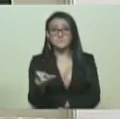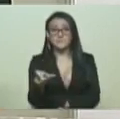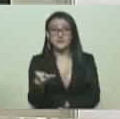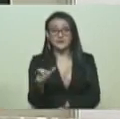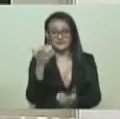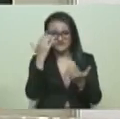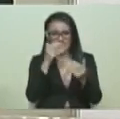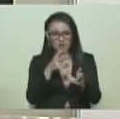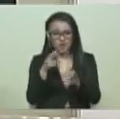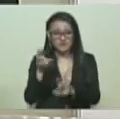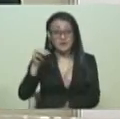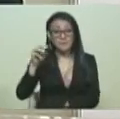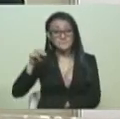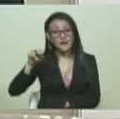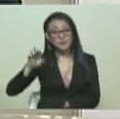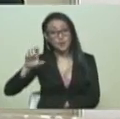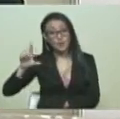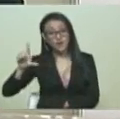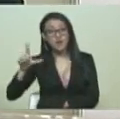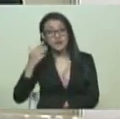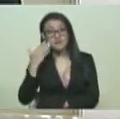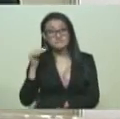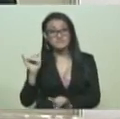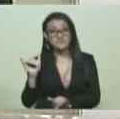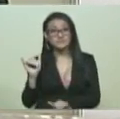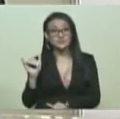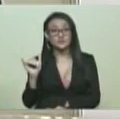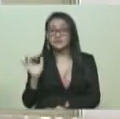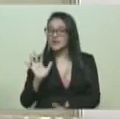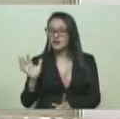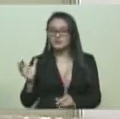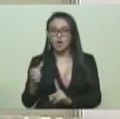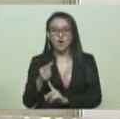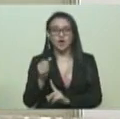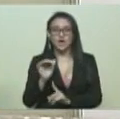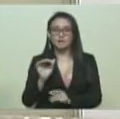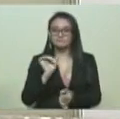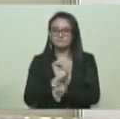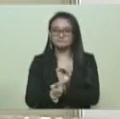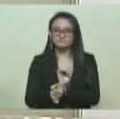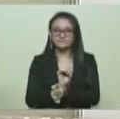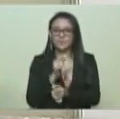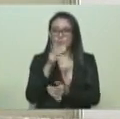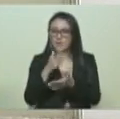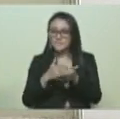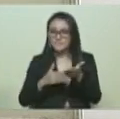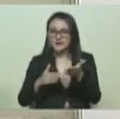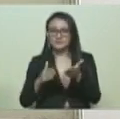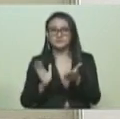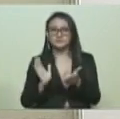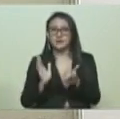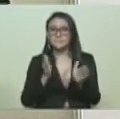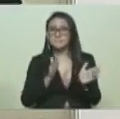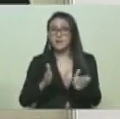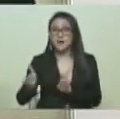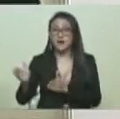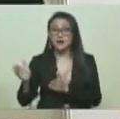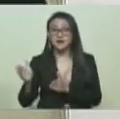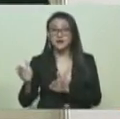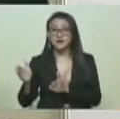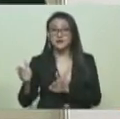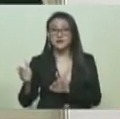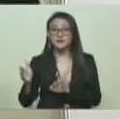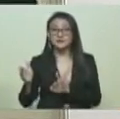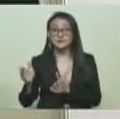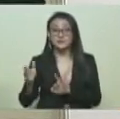terrorista convicto y confeso, pudiésemos decir, hemos logrado detener parte del plan. Pero detrás están los